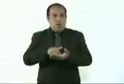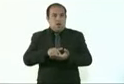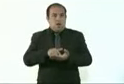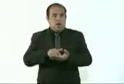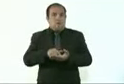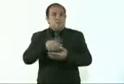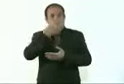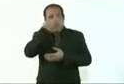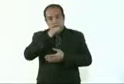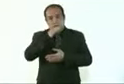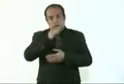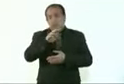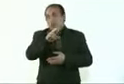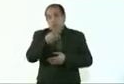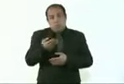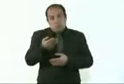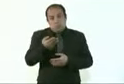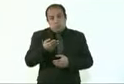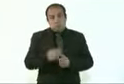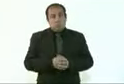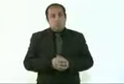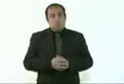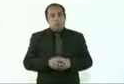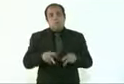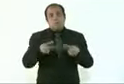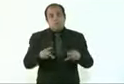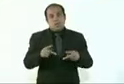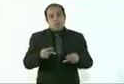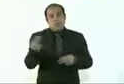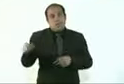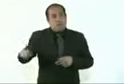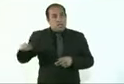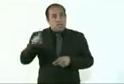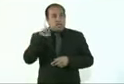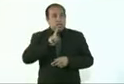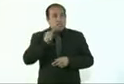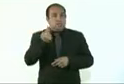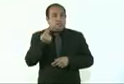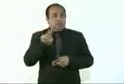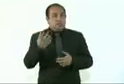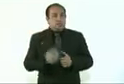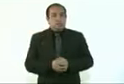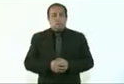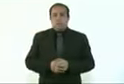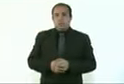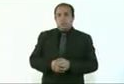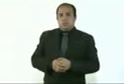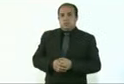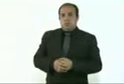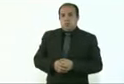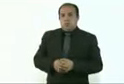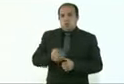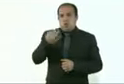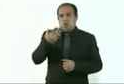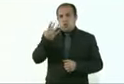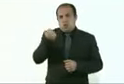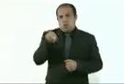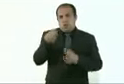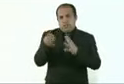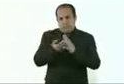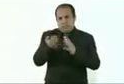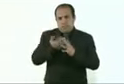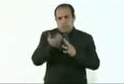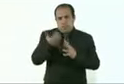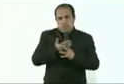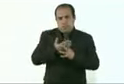en donde no recibieran las ventas que necesitan. Son más de 59 estaciones, si